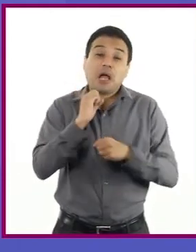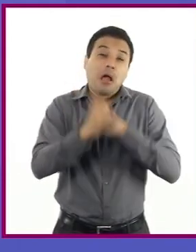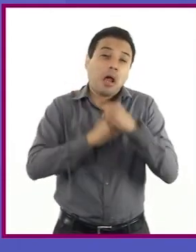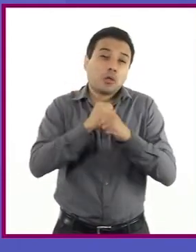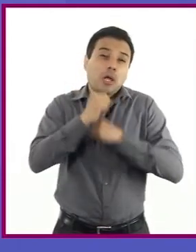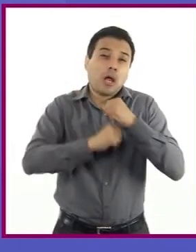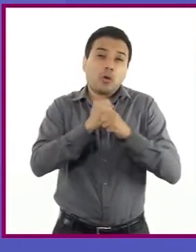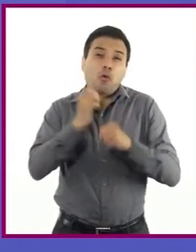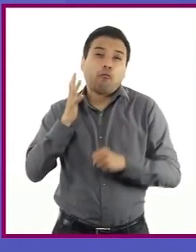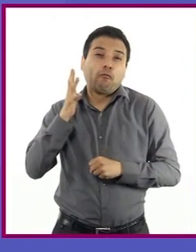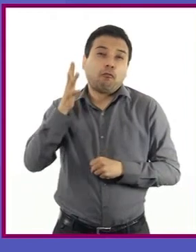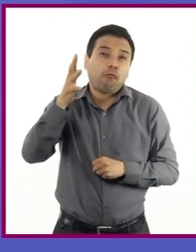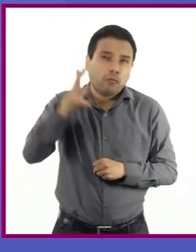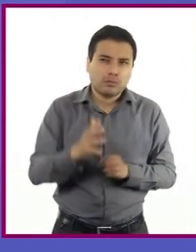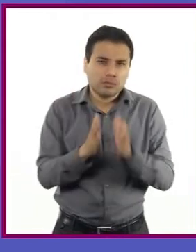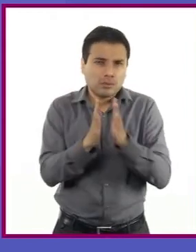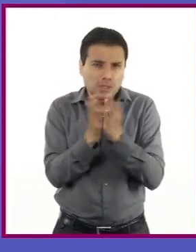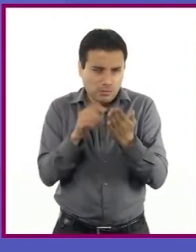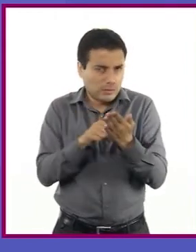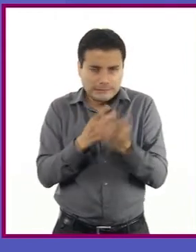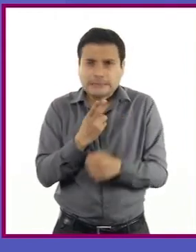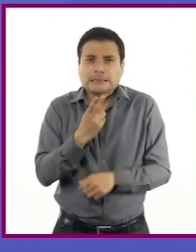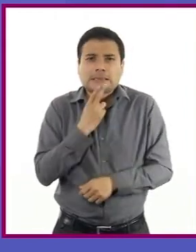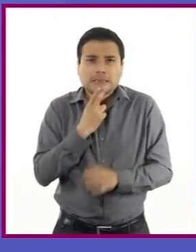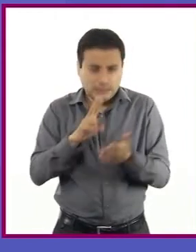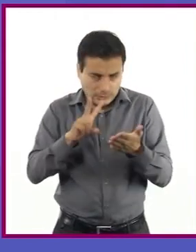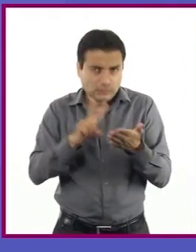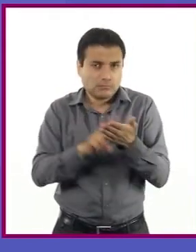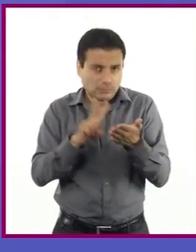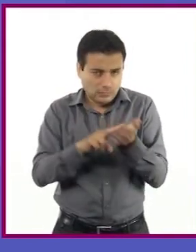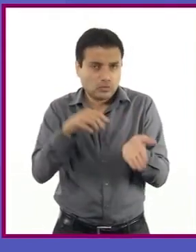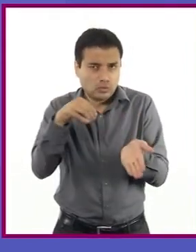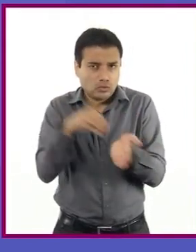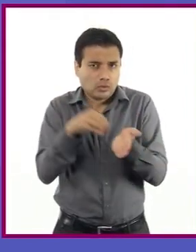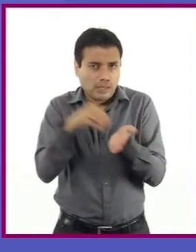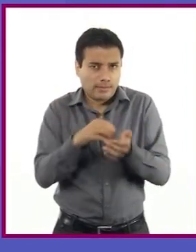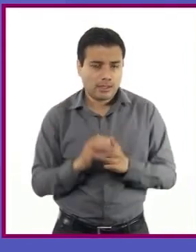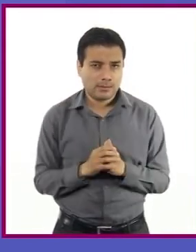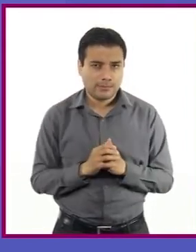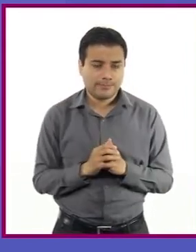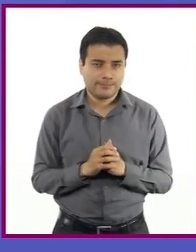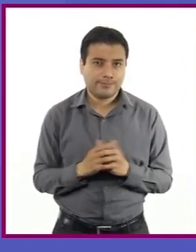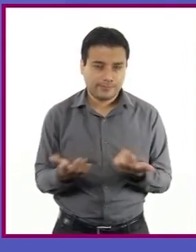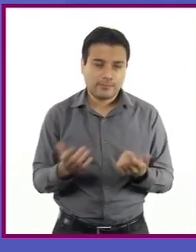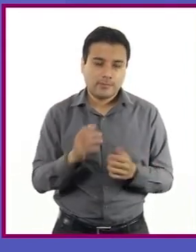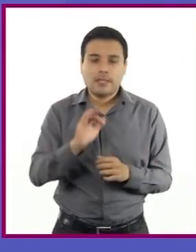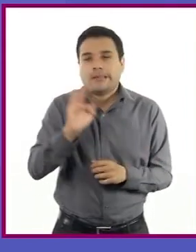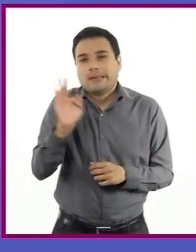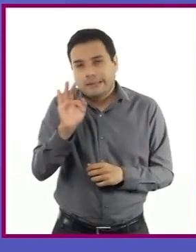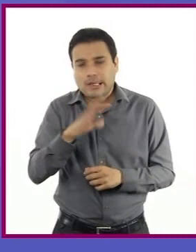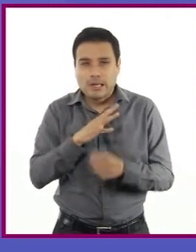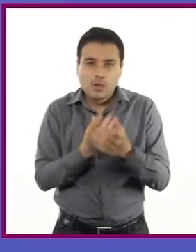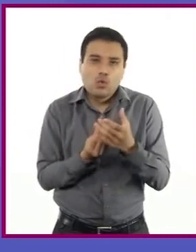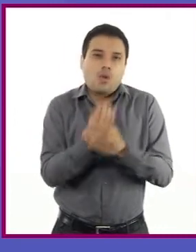embargo, los datos han de actualizarse a medida que avanza su campo investigativo, pues nuevos descubrimientos pueden